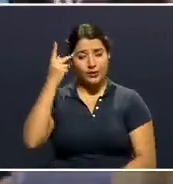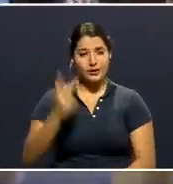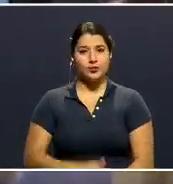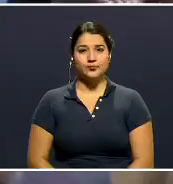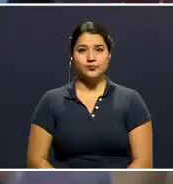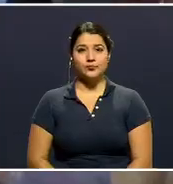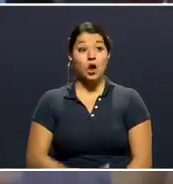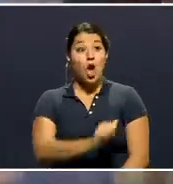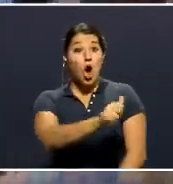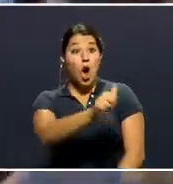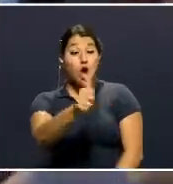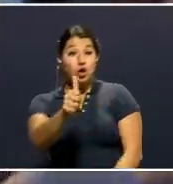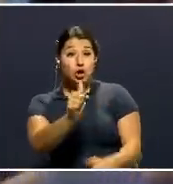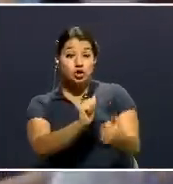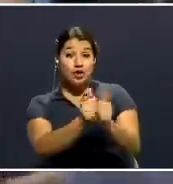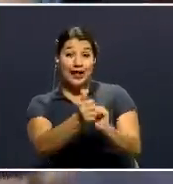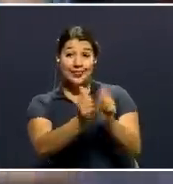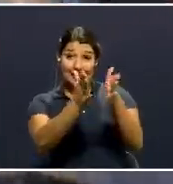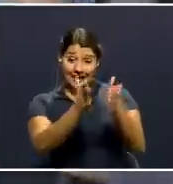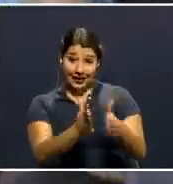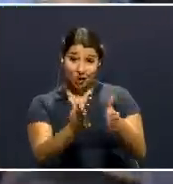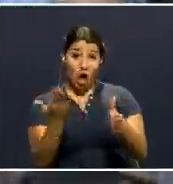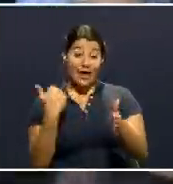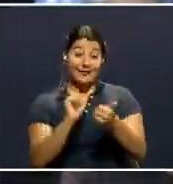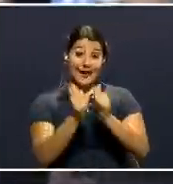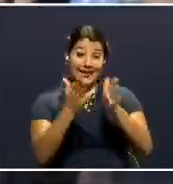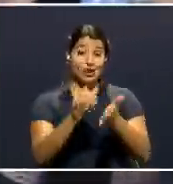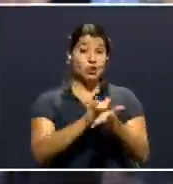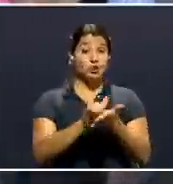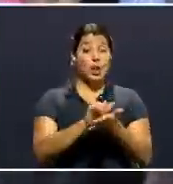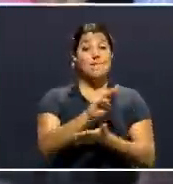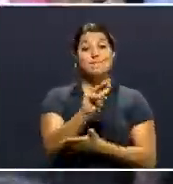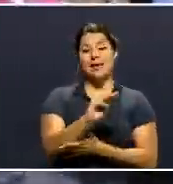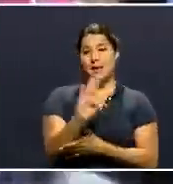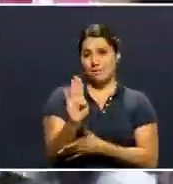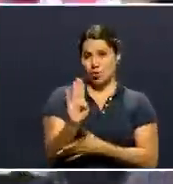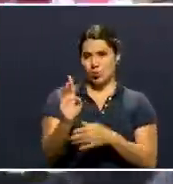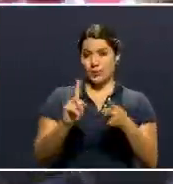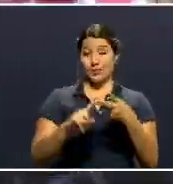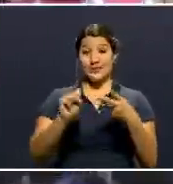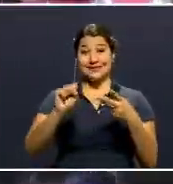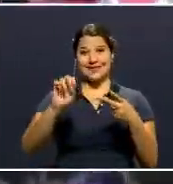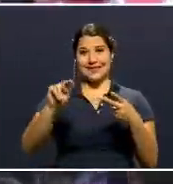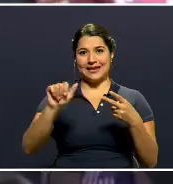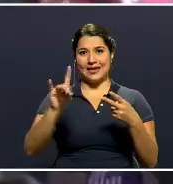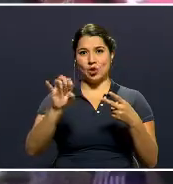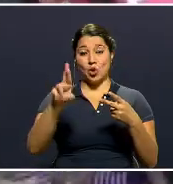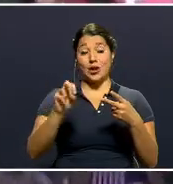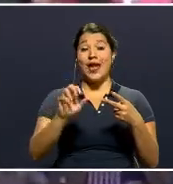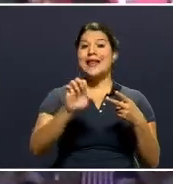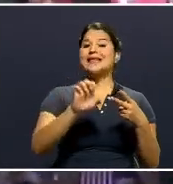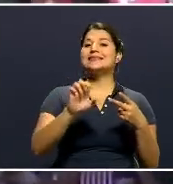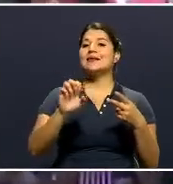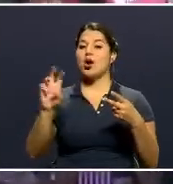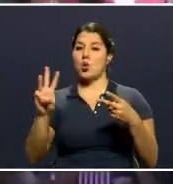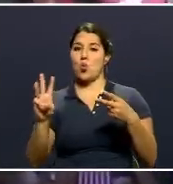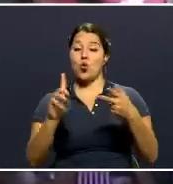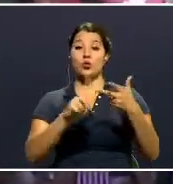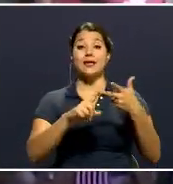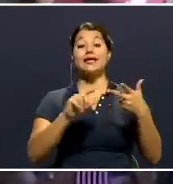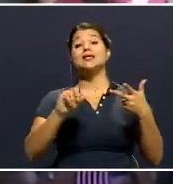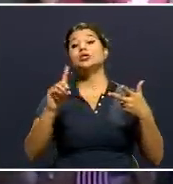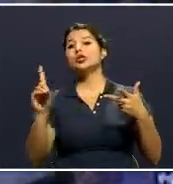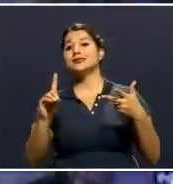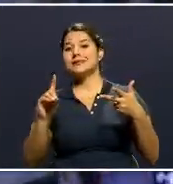Los otros candidatos demócratas, el exalcalde de Nueva York Michael Bloomberg, la senadora Elizabeth Warren y la congresista Tulsi